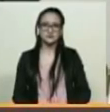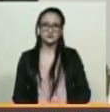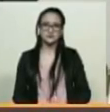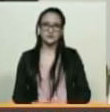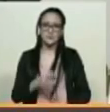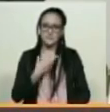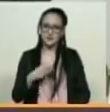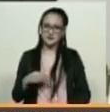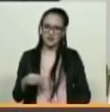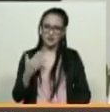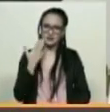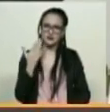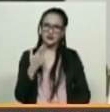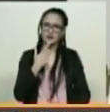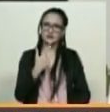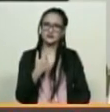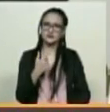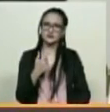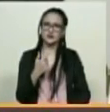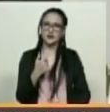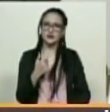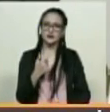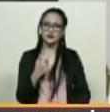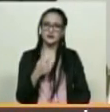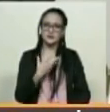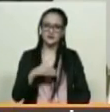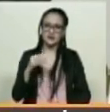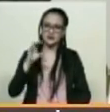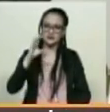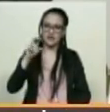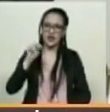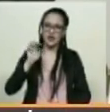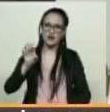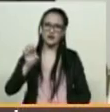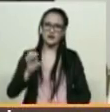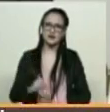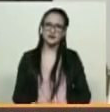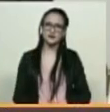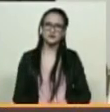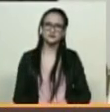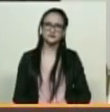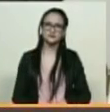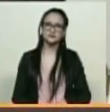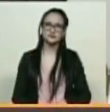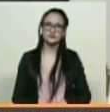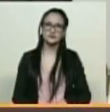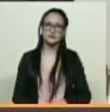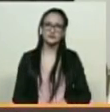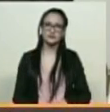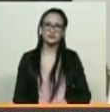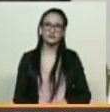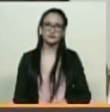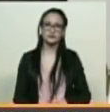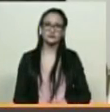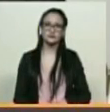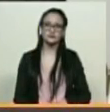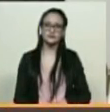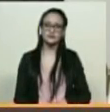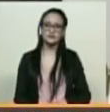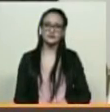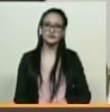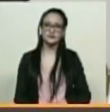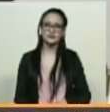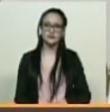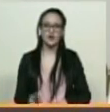presidenta del Poder Electoral, Tibisay Lucena Ramírez, que no quisiera que pasara desapercibido. En Venezuela hay